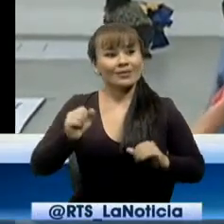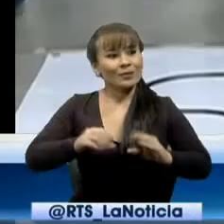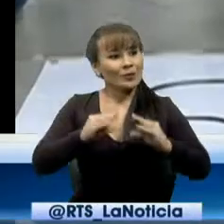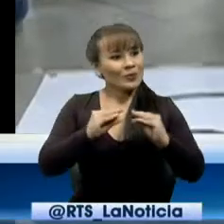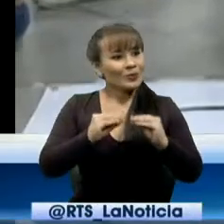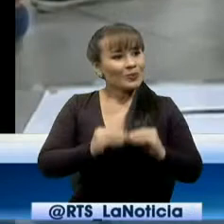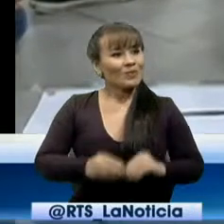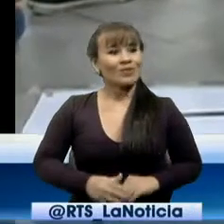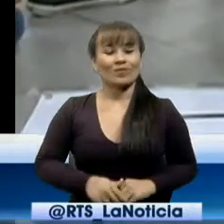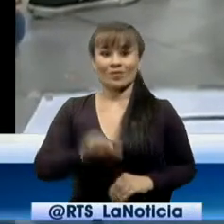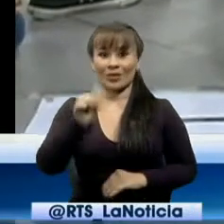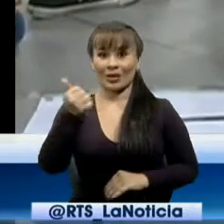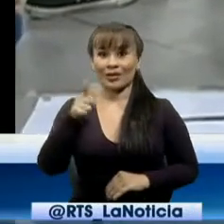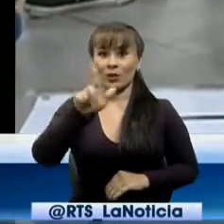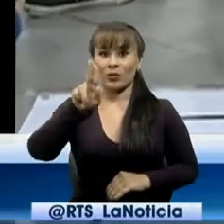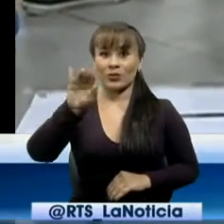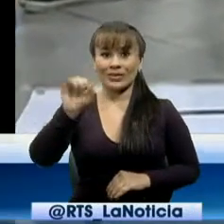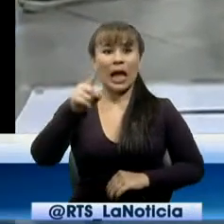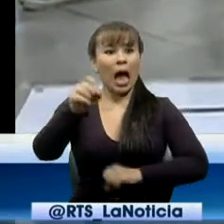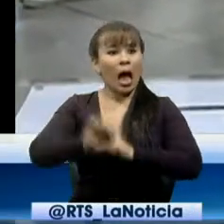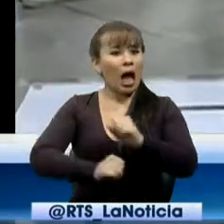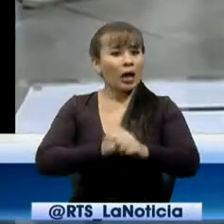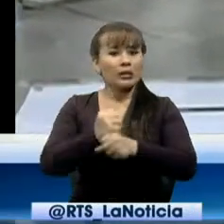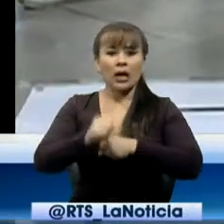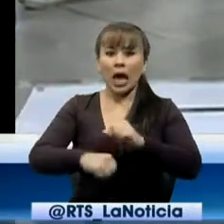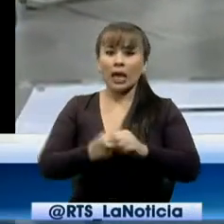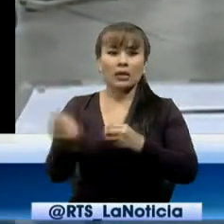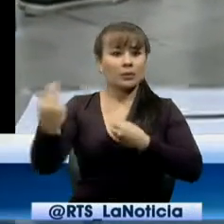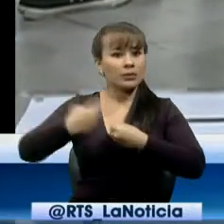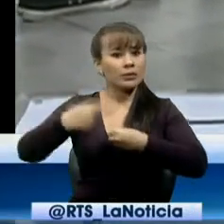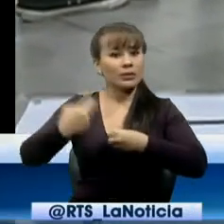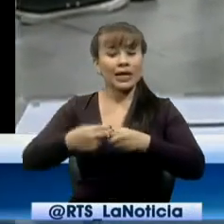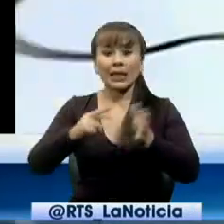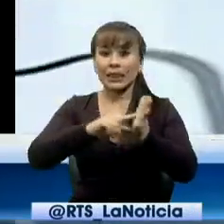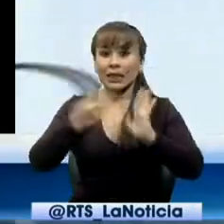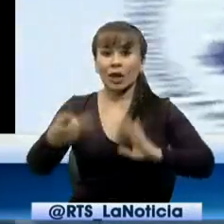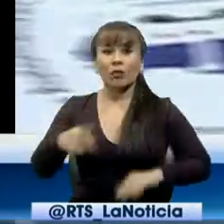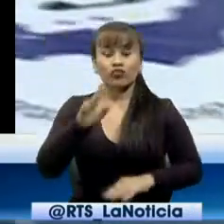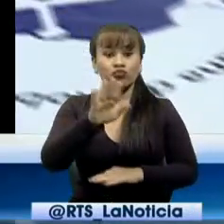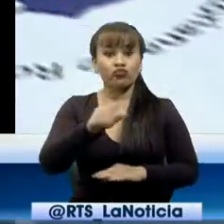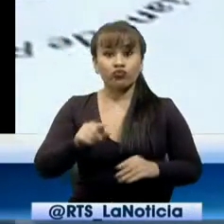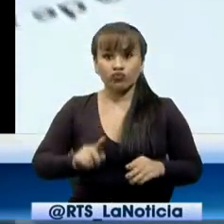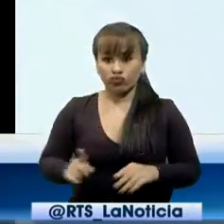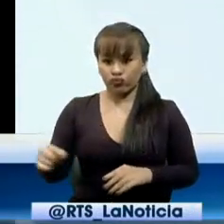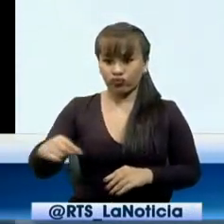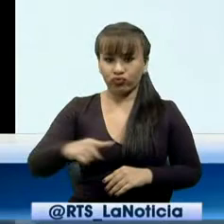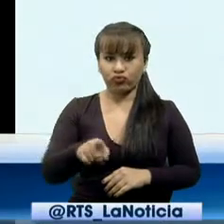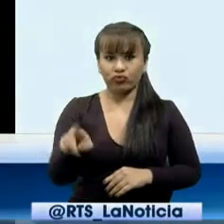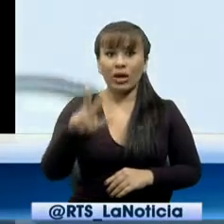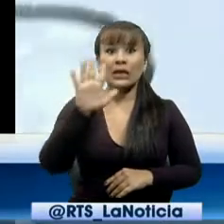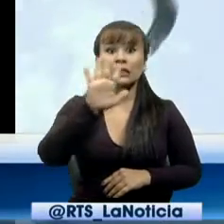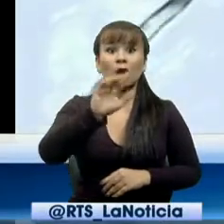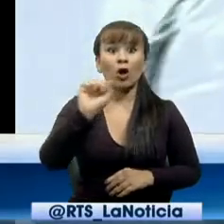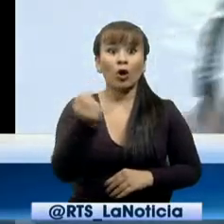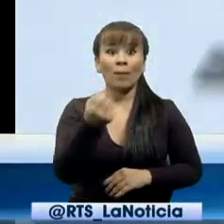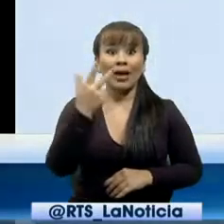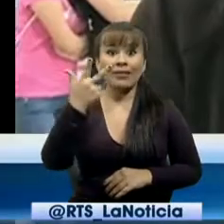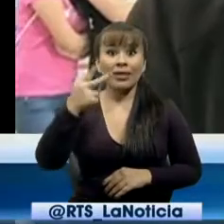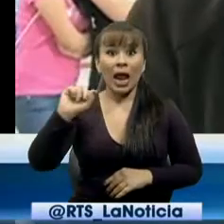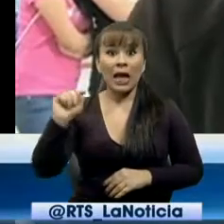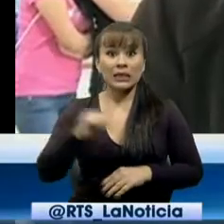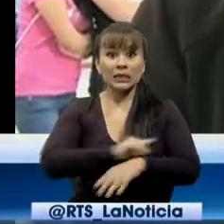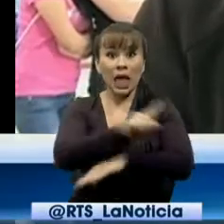podido. Luis ha participado en varios años en concursos tecnológicos. El tiempo recorrido de su robot fue de 5,3 segundos, uno de los